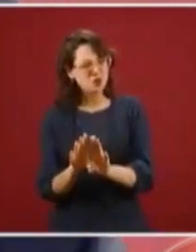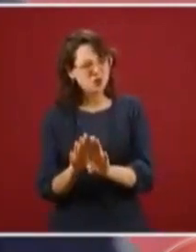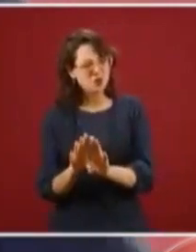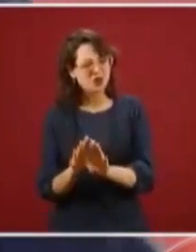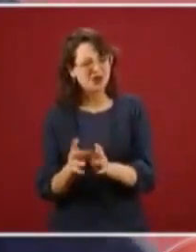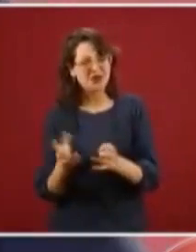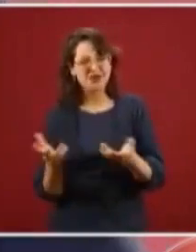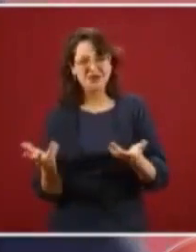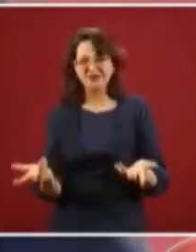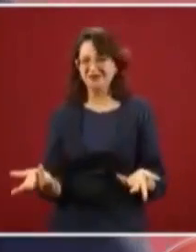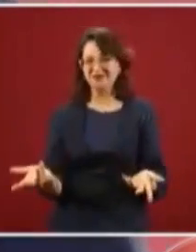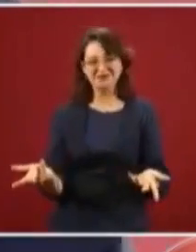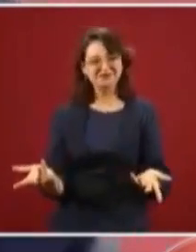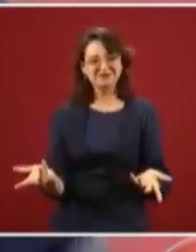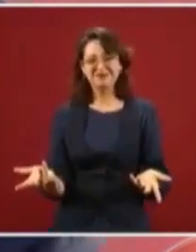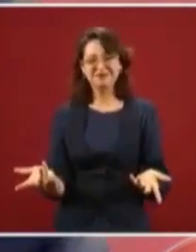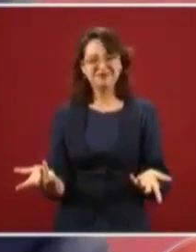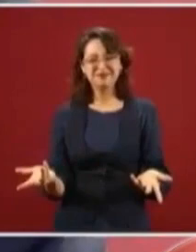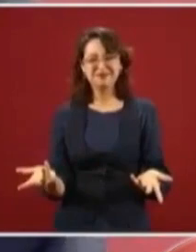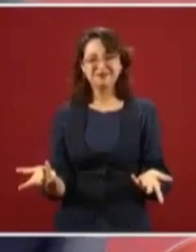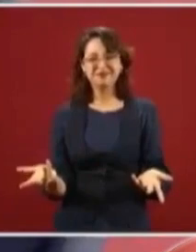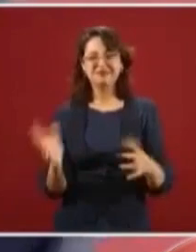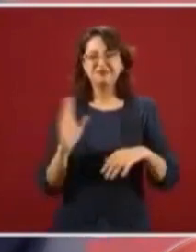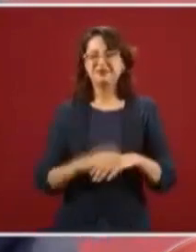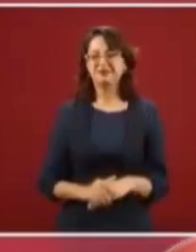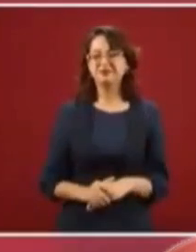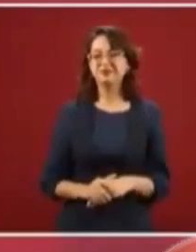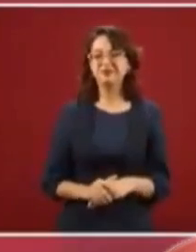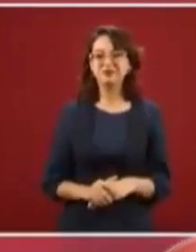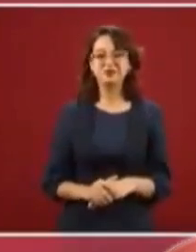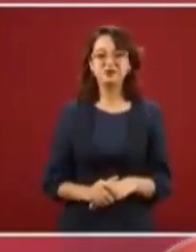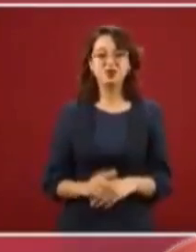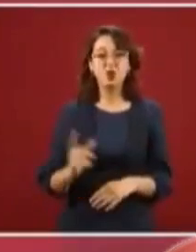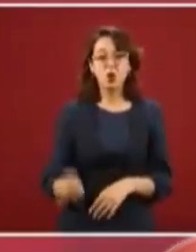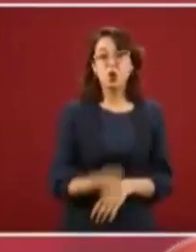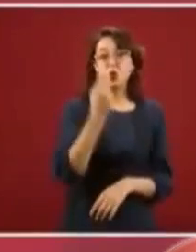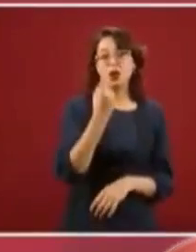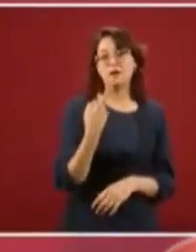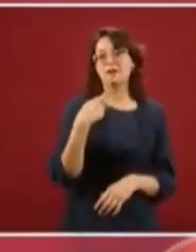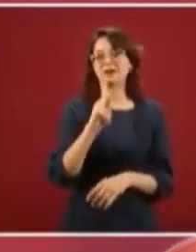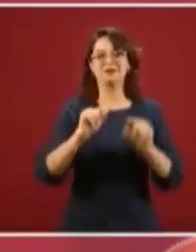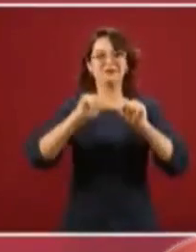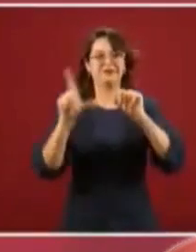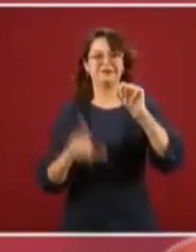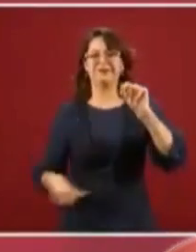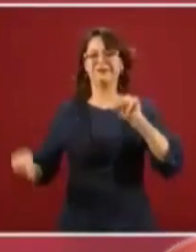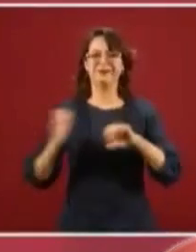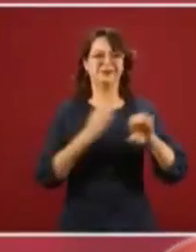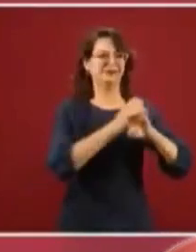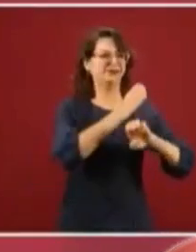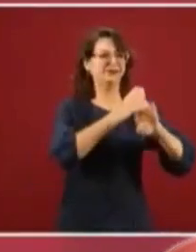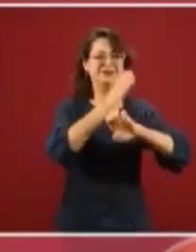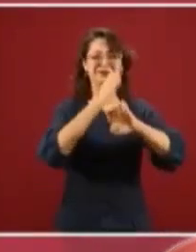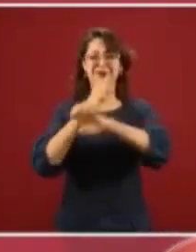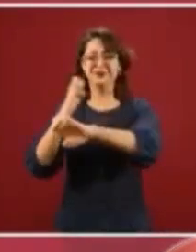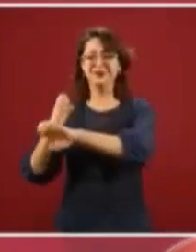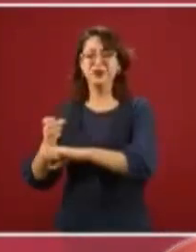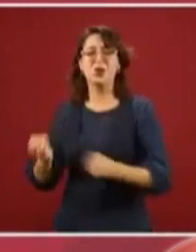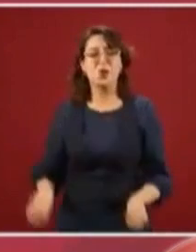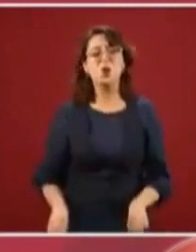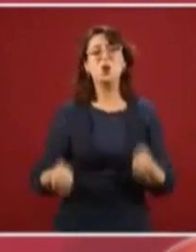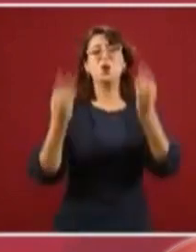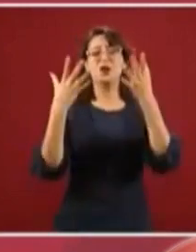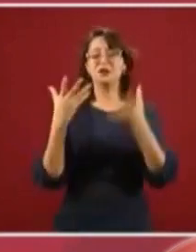O sea, una nada más. ¿Para qué me pongo aquí a hablarles de todas